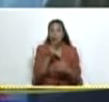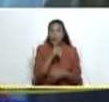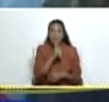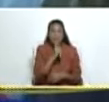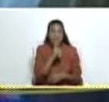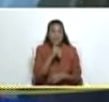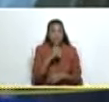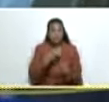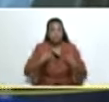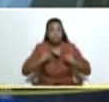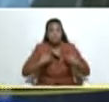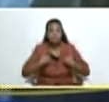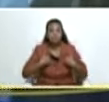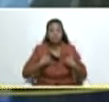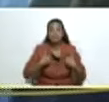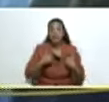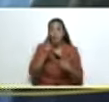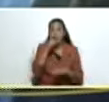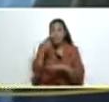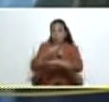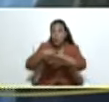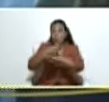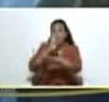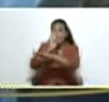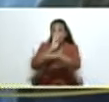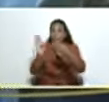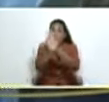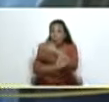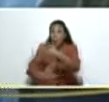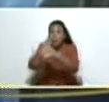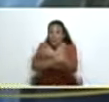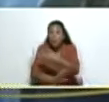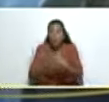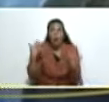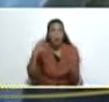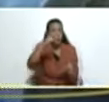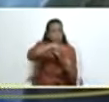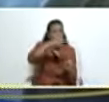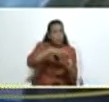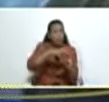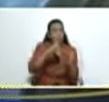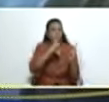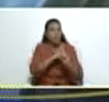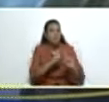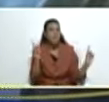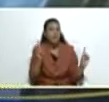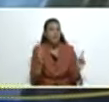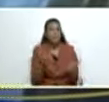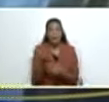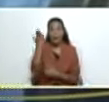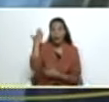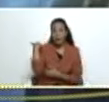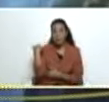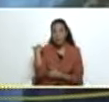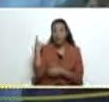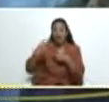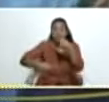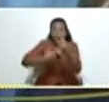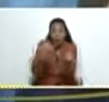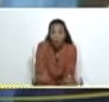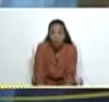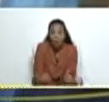Freddy haciendo esfuerzo. Hoy uno anda por Táchira y anda en otro estado.